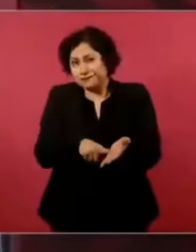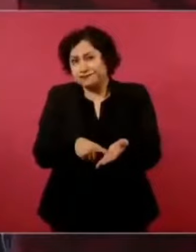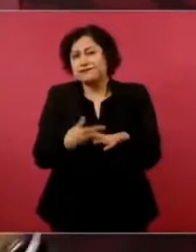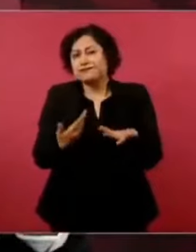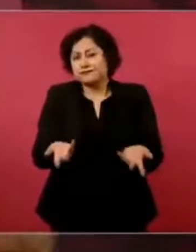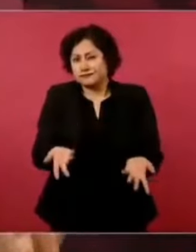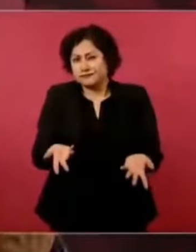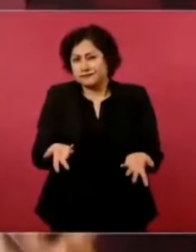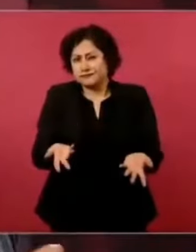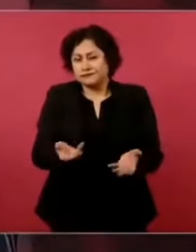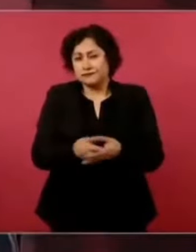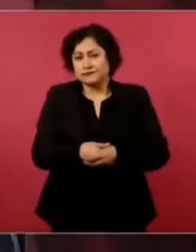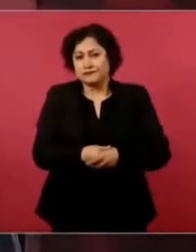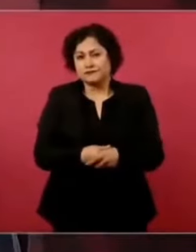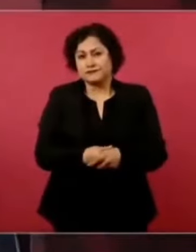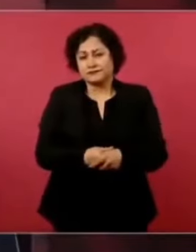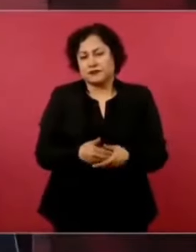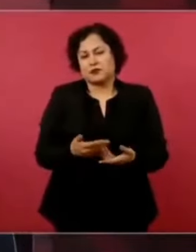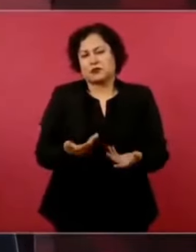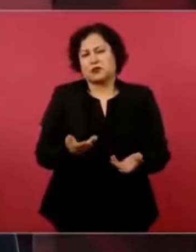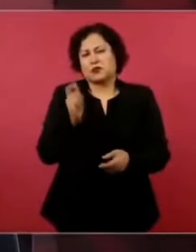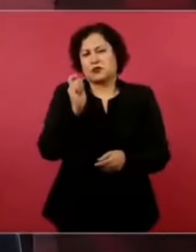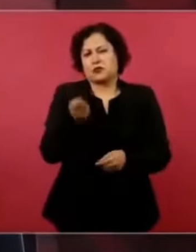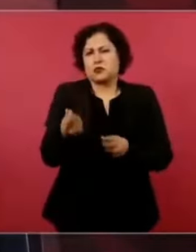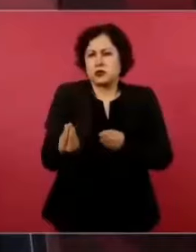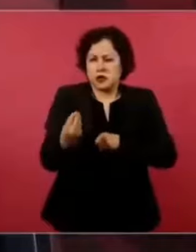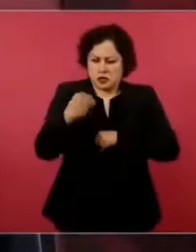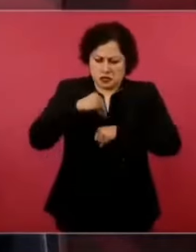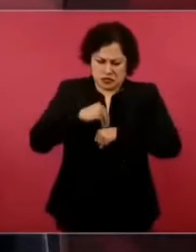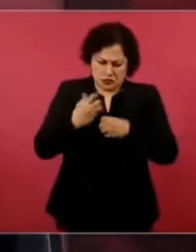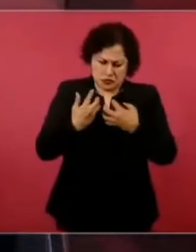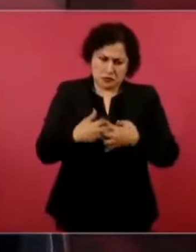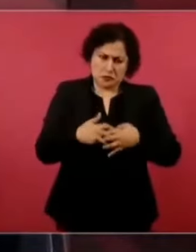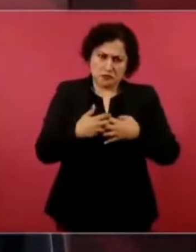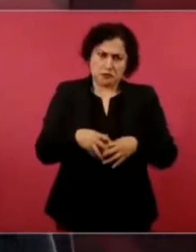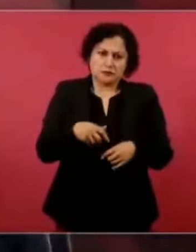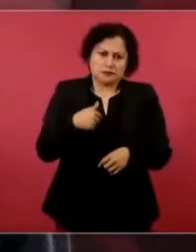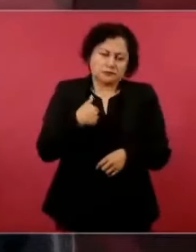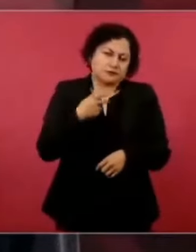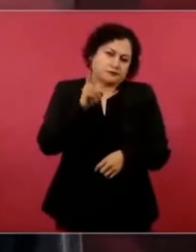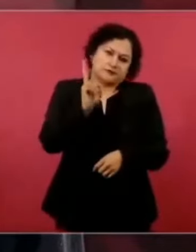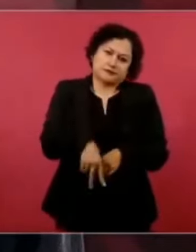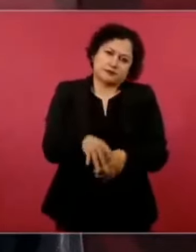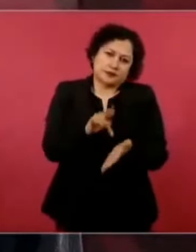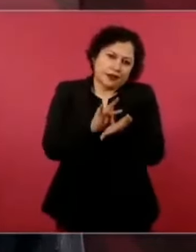lo que significa, lo que tengo que agradecer al pueblo,